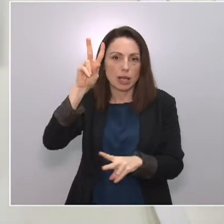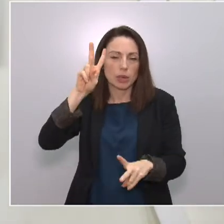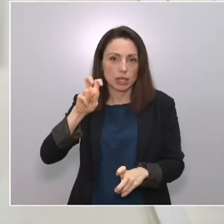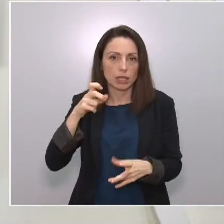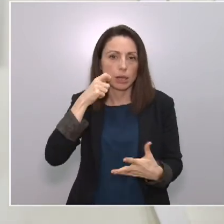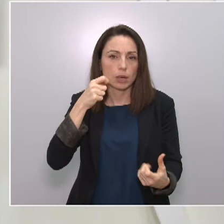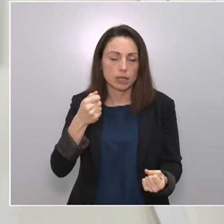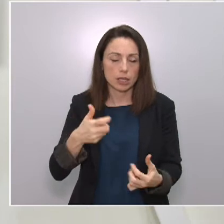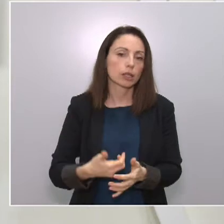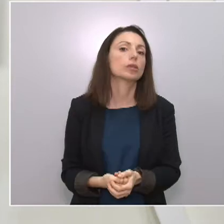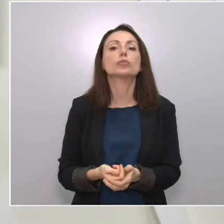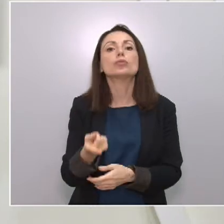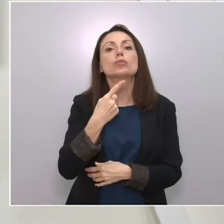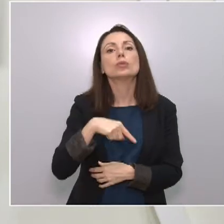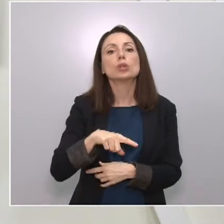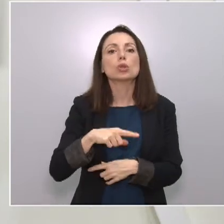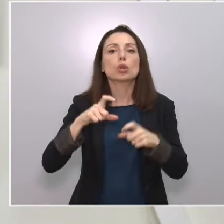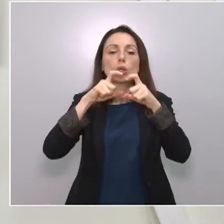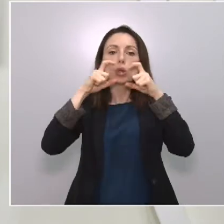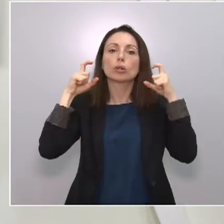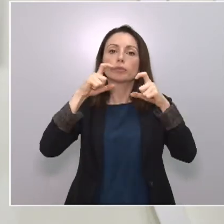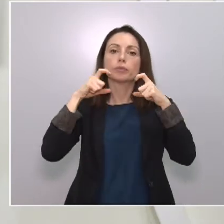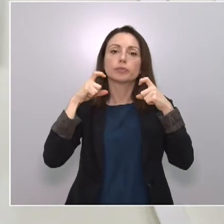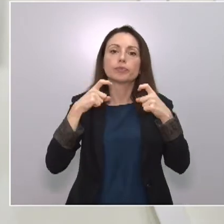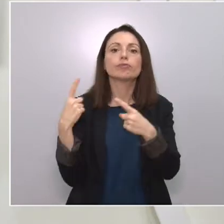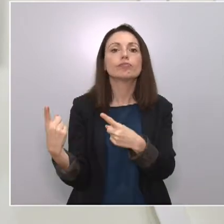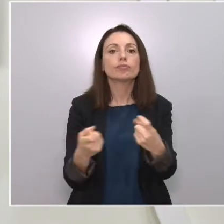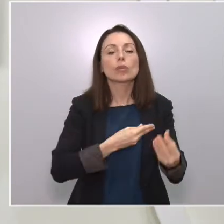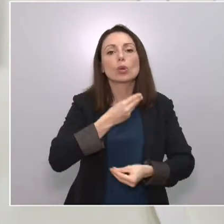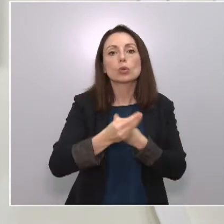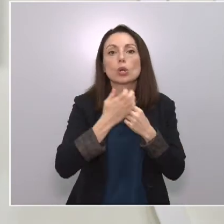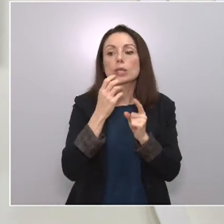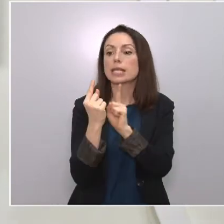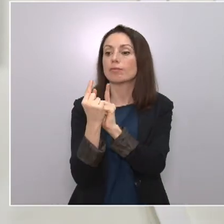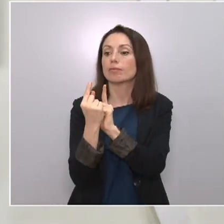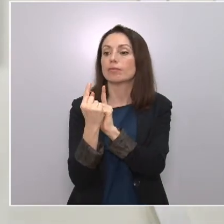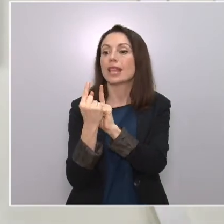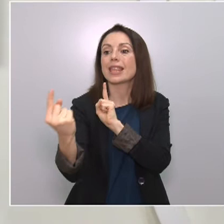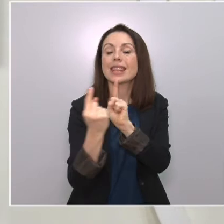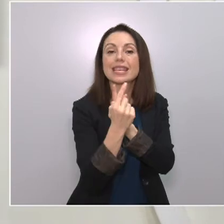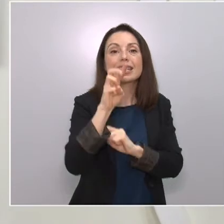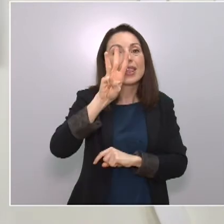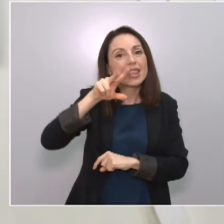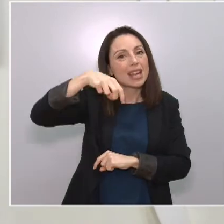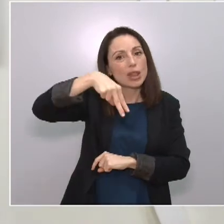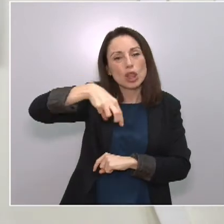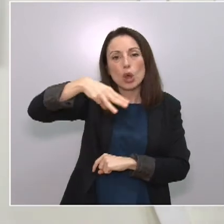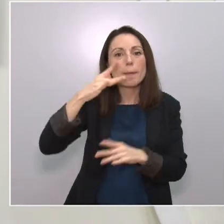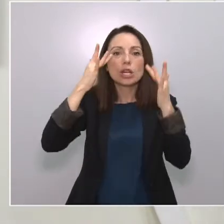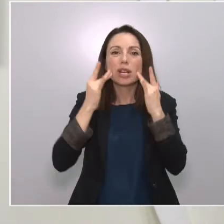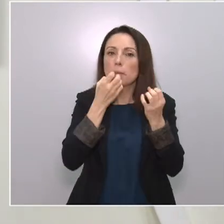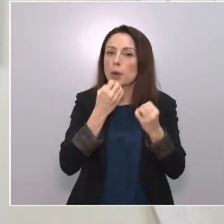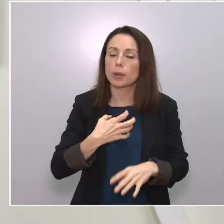cuestión, que entendemos necesario el uso de mascarillas cuando no se pueda garantizar esos 2 metros de distancia de seguridad. Y,